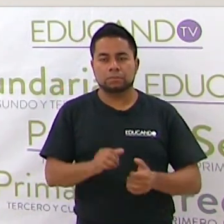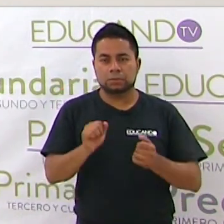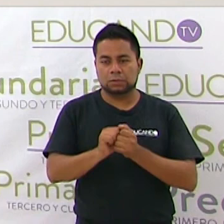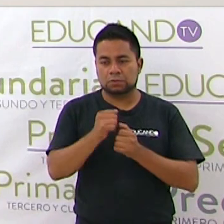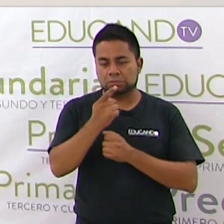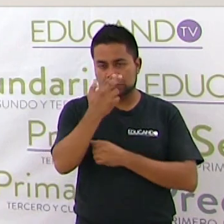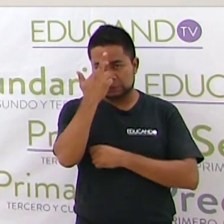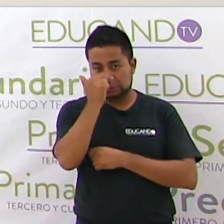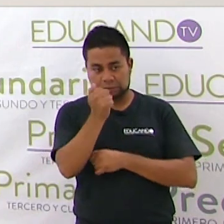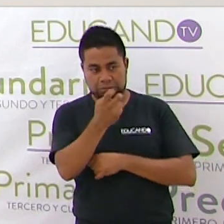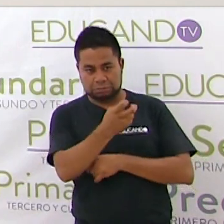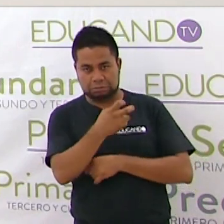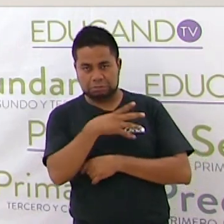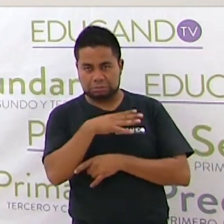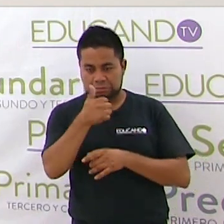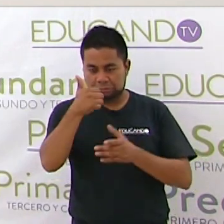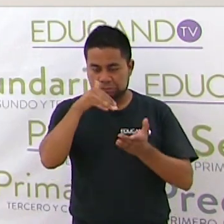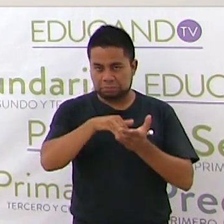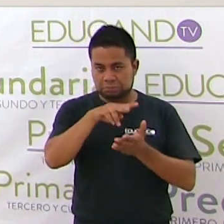razón,